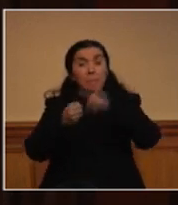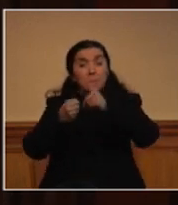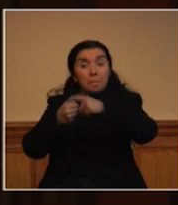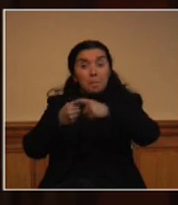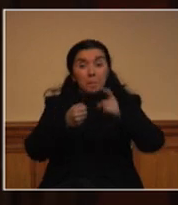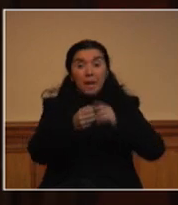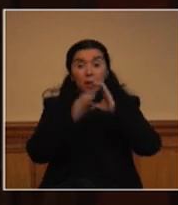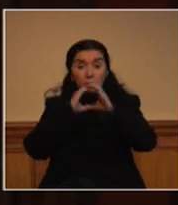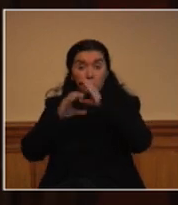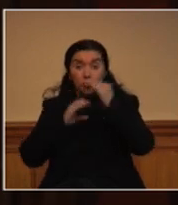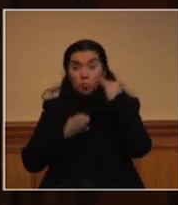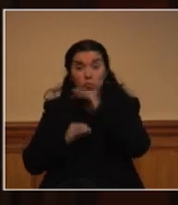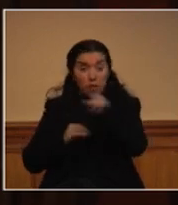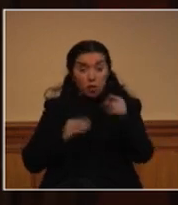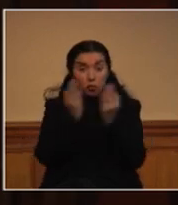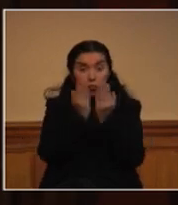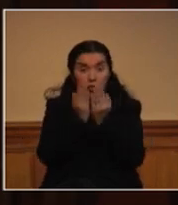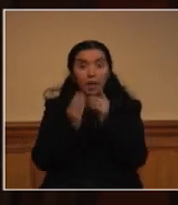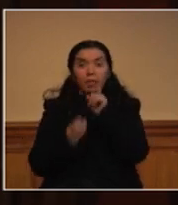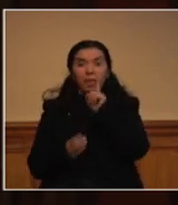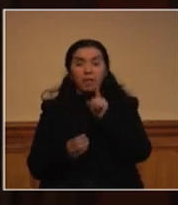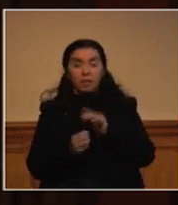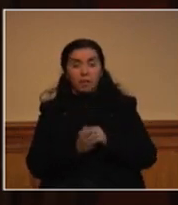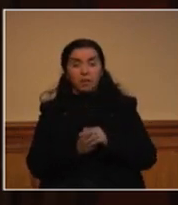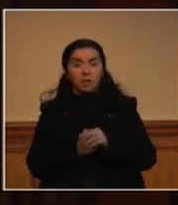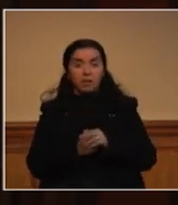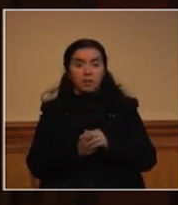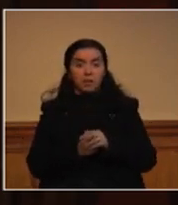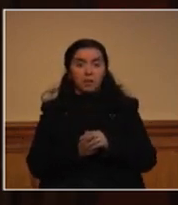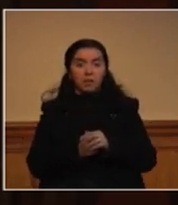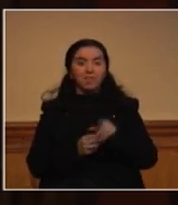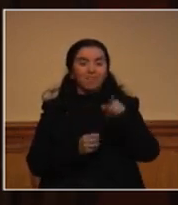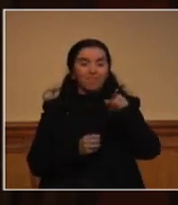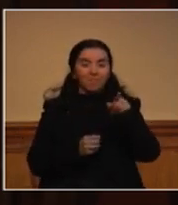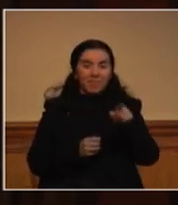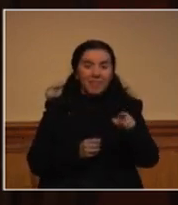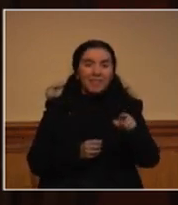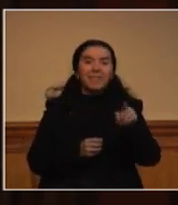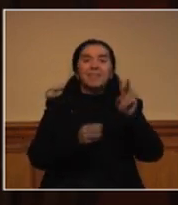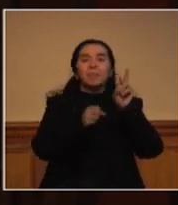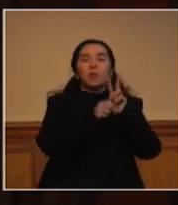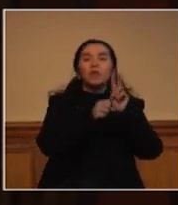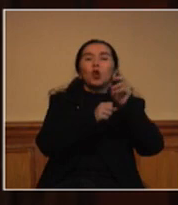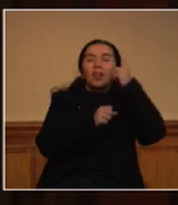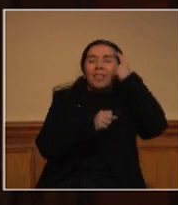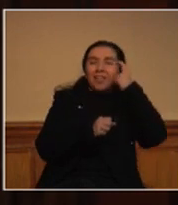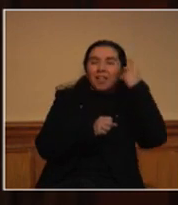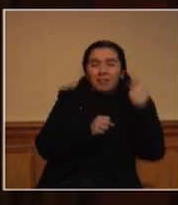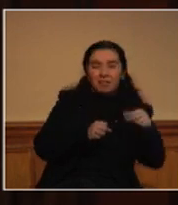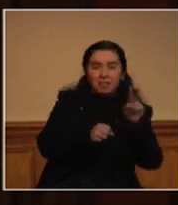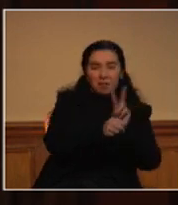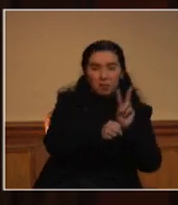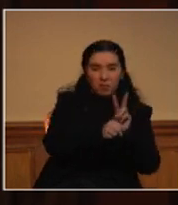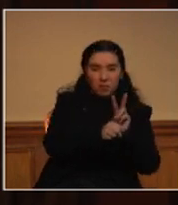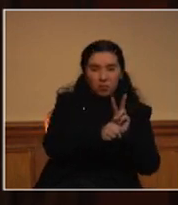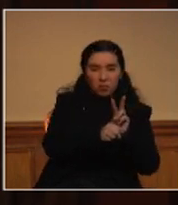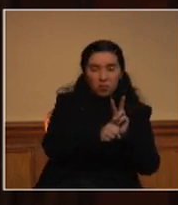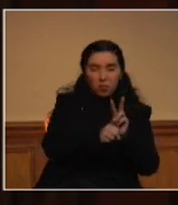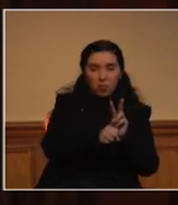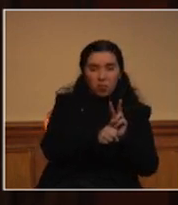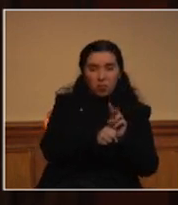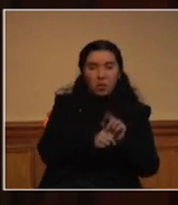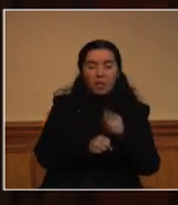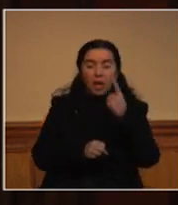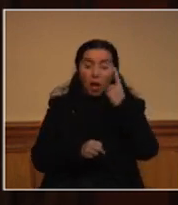alumnos venían por parte de estas expectativas, de estas barreras, no tanto actitudinales, pero